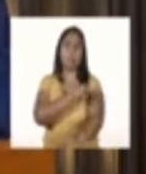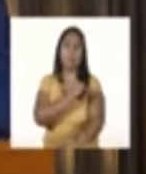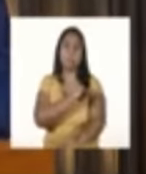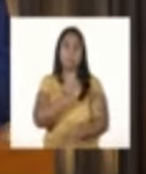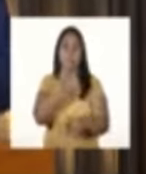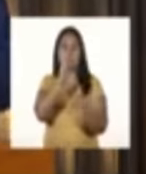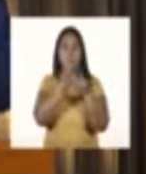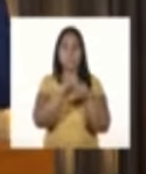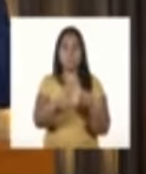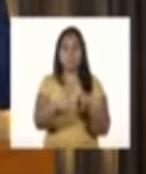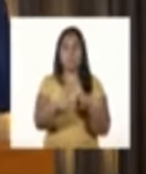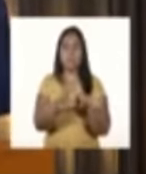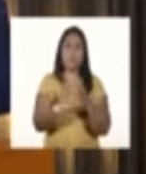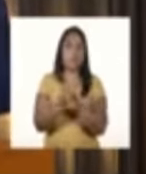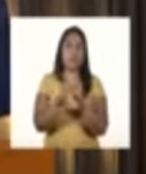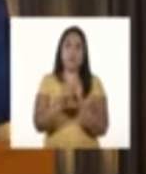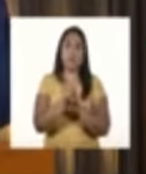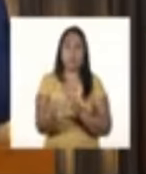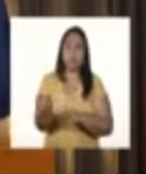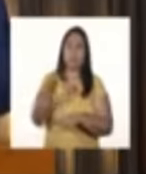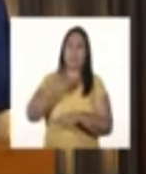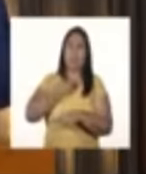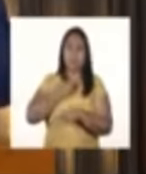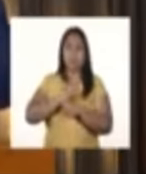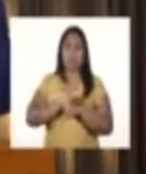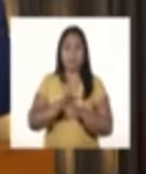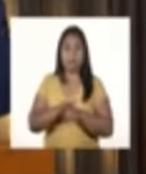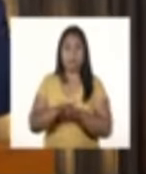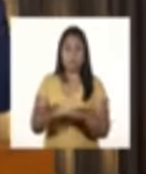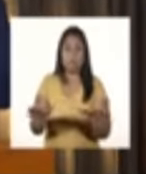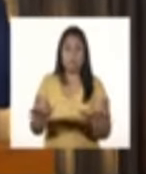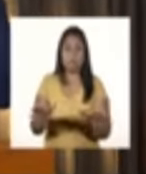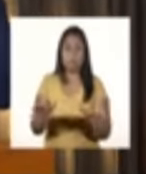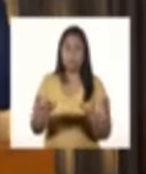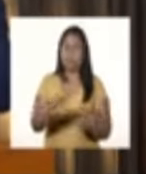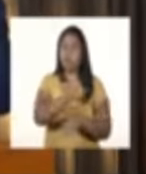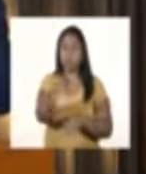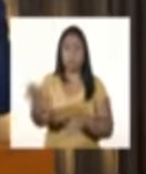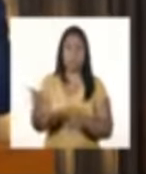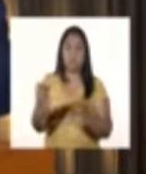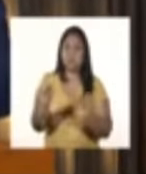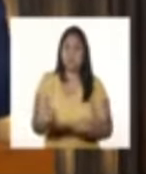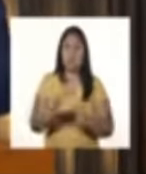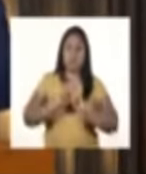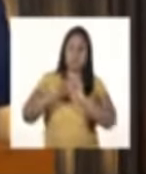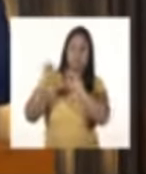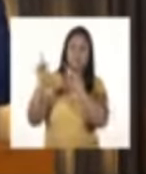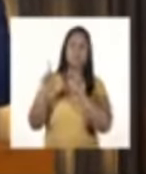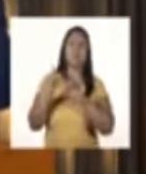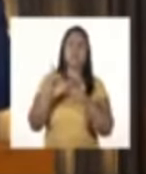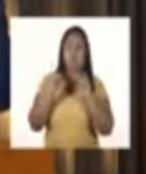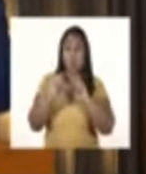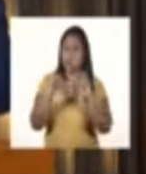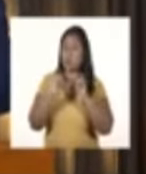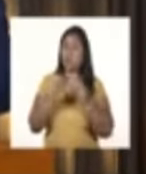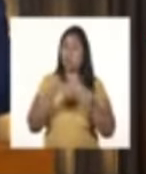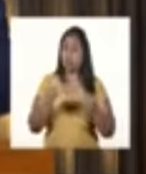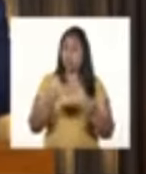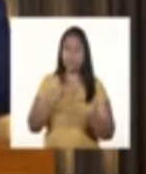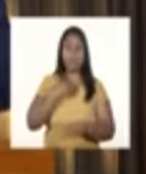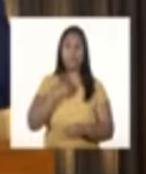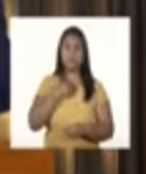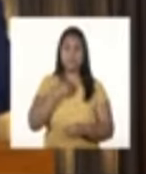diabetes, son personas que si les da el coronavirus, las posibilidades de terminar en un intensivo y de poner en riesgo